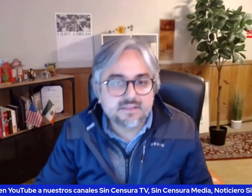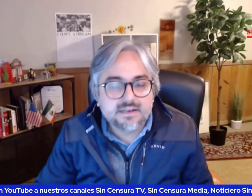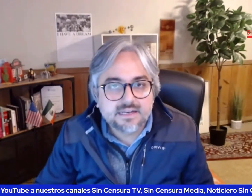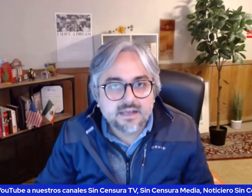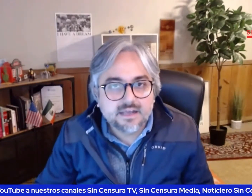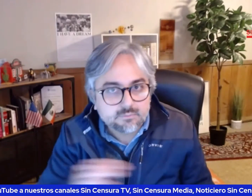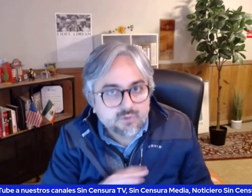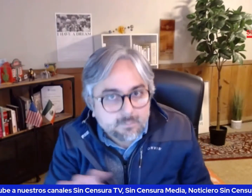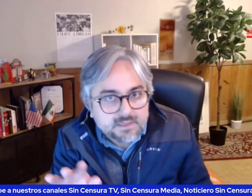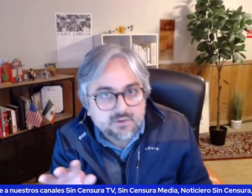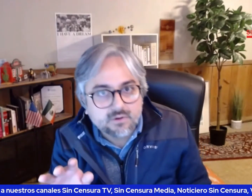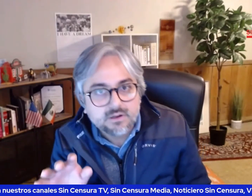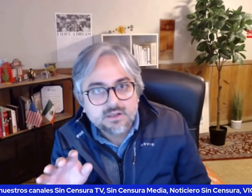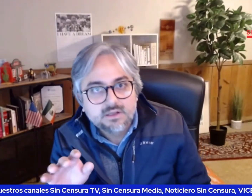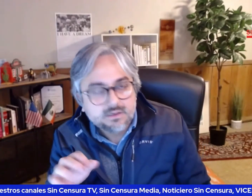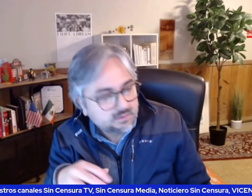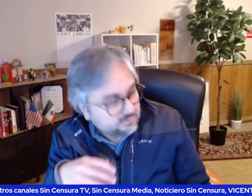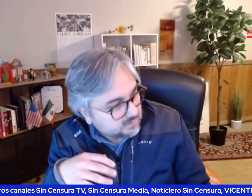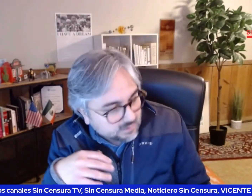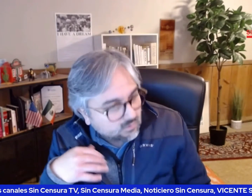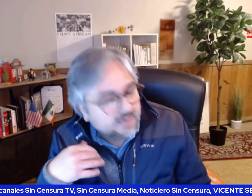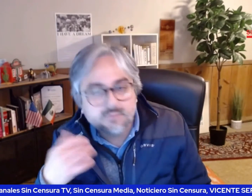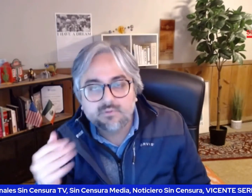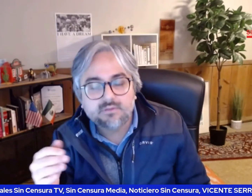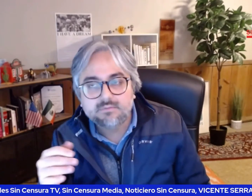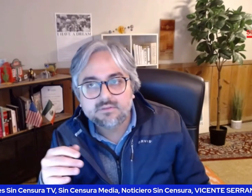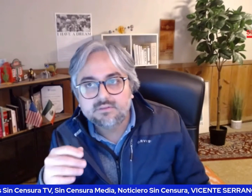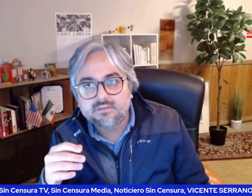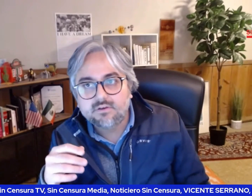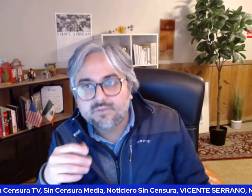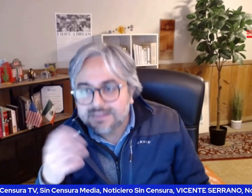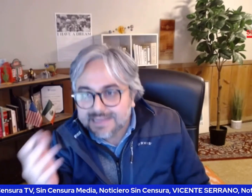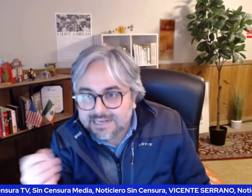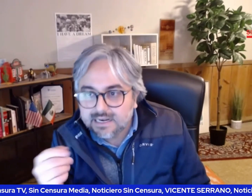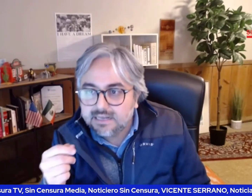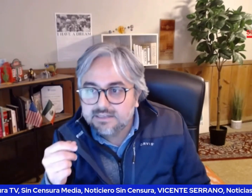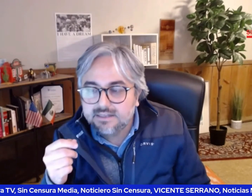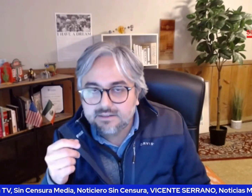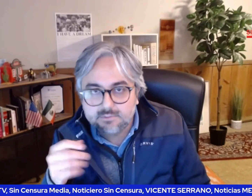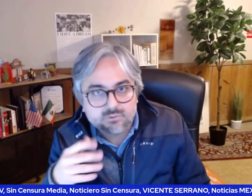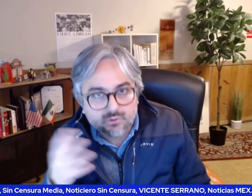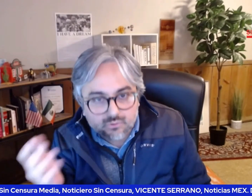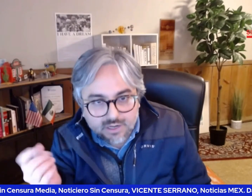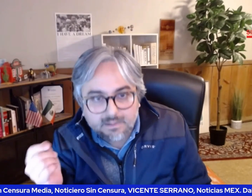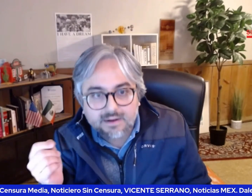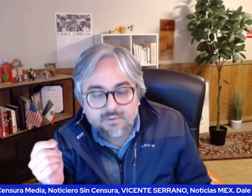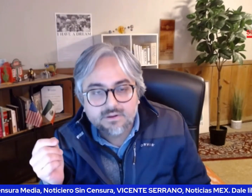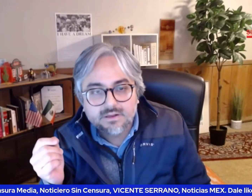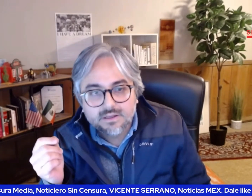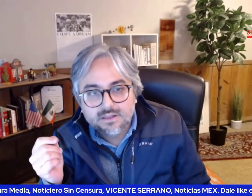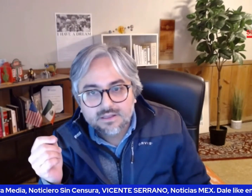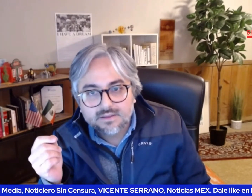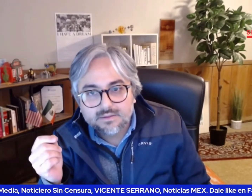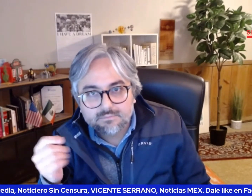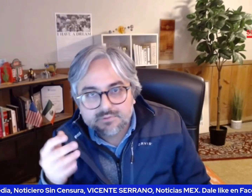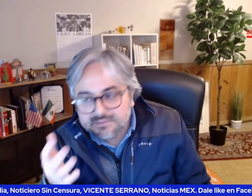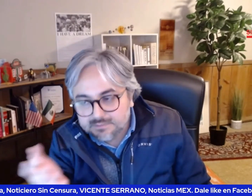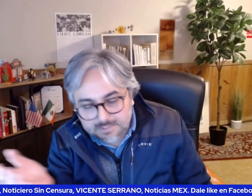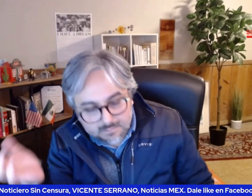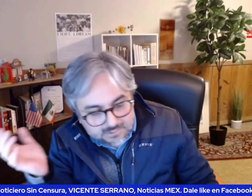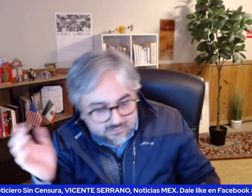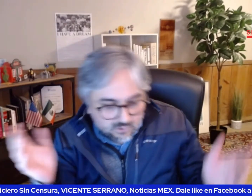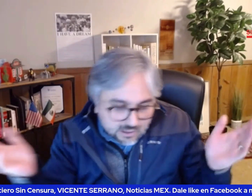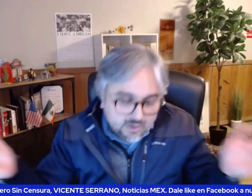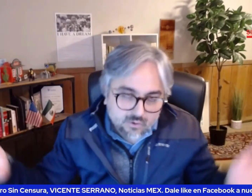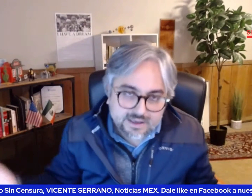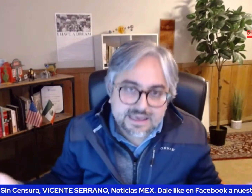cínicamente Dalila. Esa es mi opinión, sin ningún ánimo de ofenderla ni de desvirtuar su trabajo. Pues eso es,